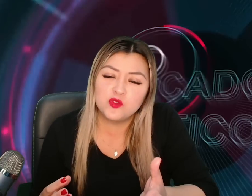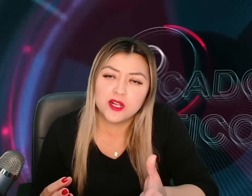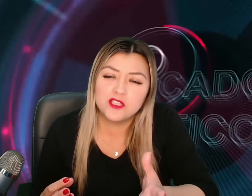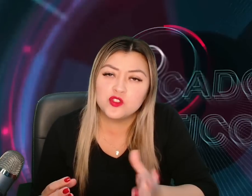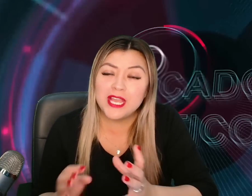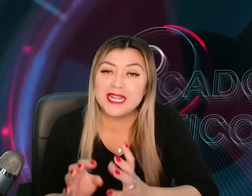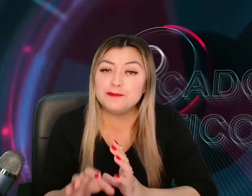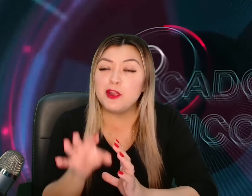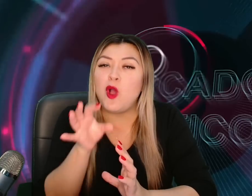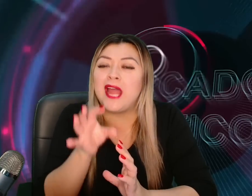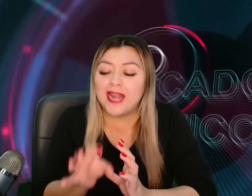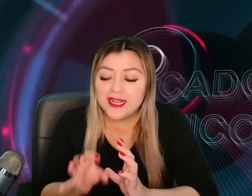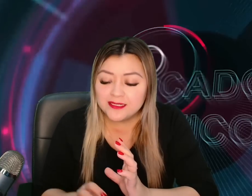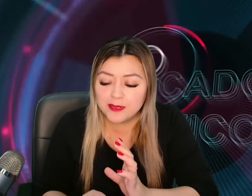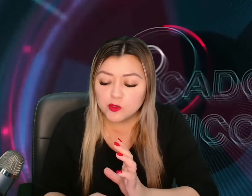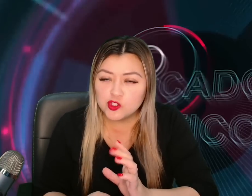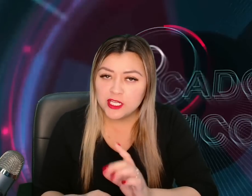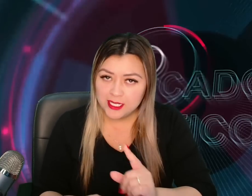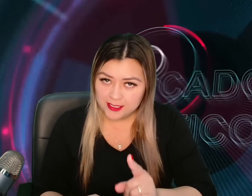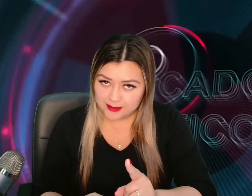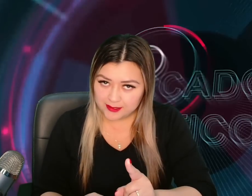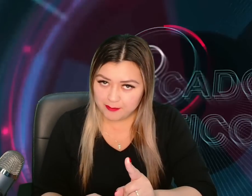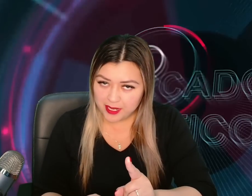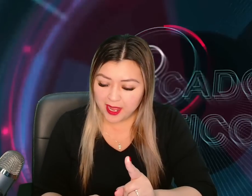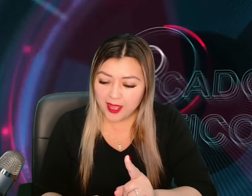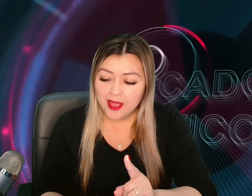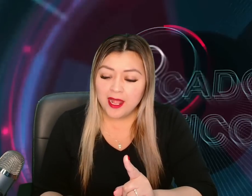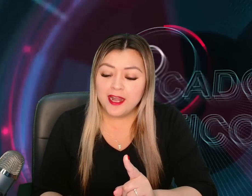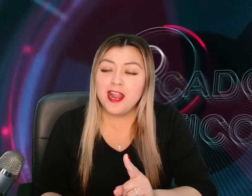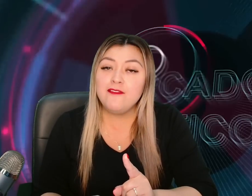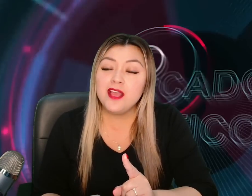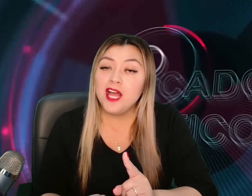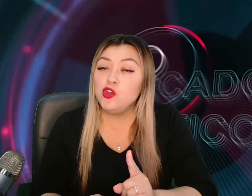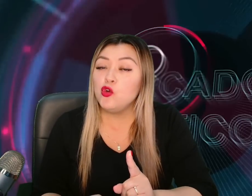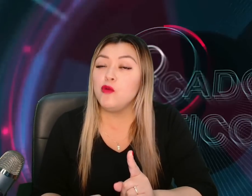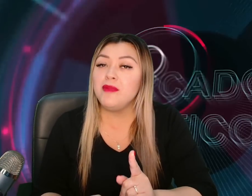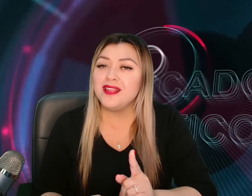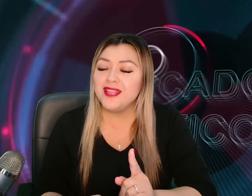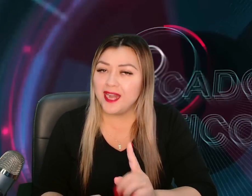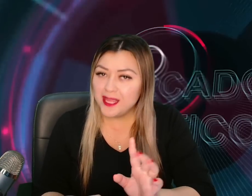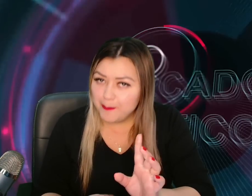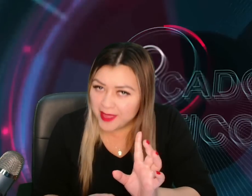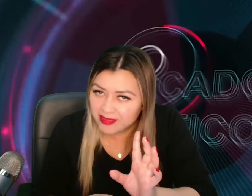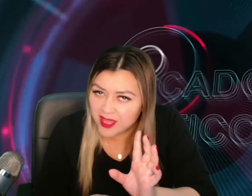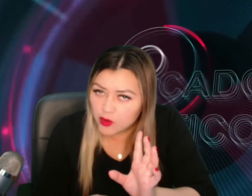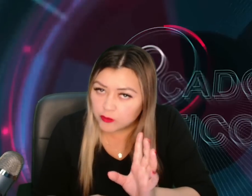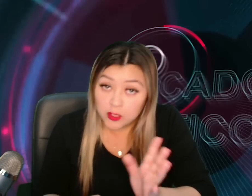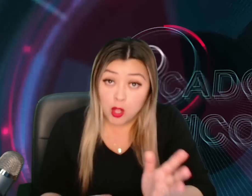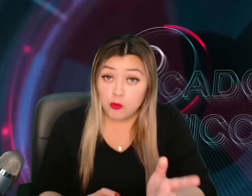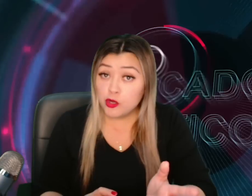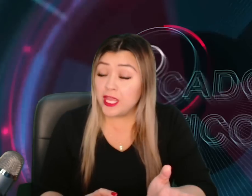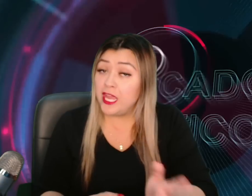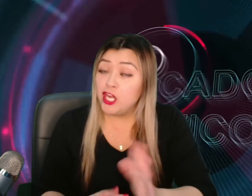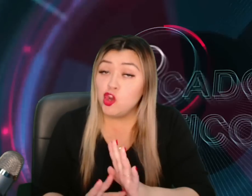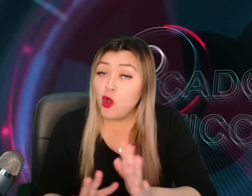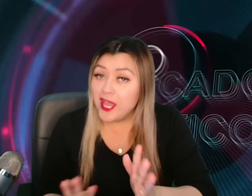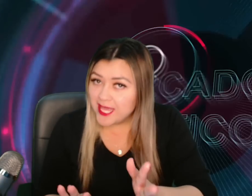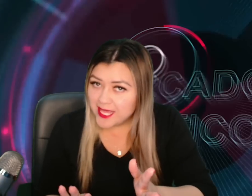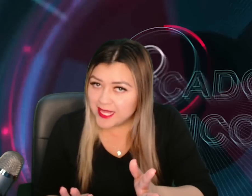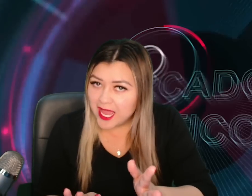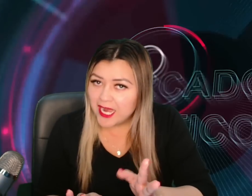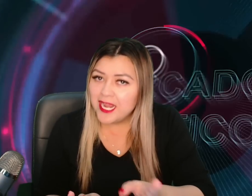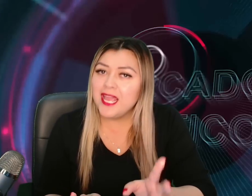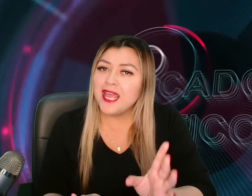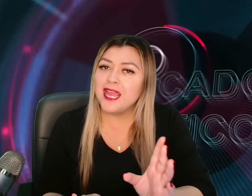publica en sus redes sociales Pero analicemos siempre a navegado con bandera de porque no